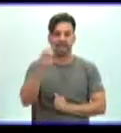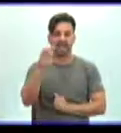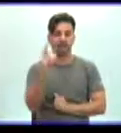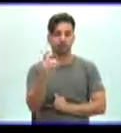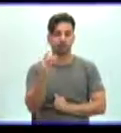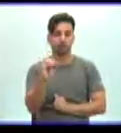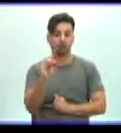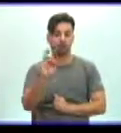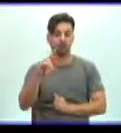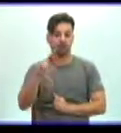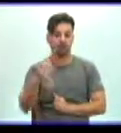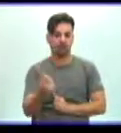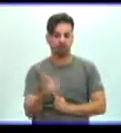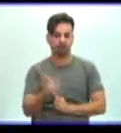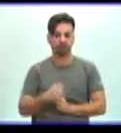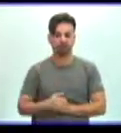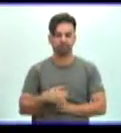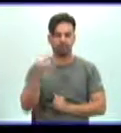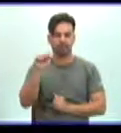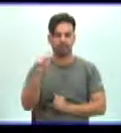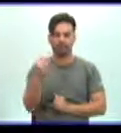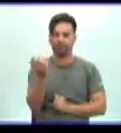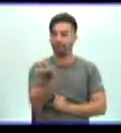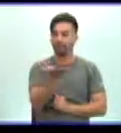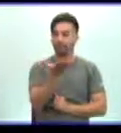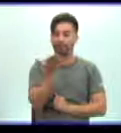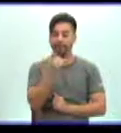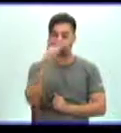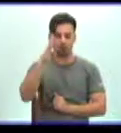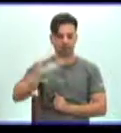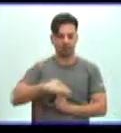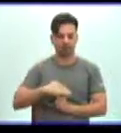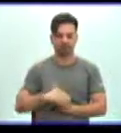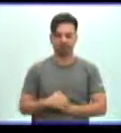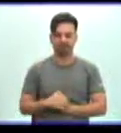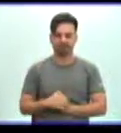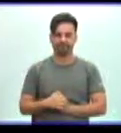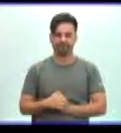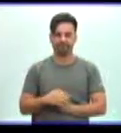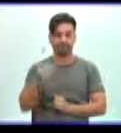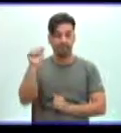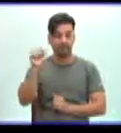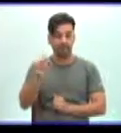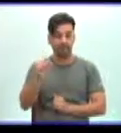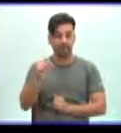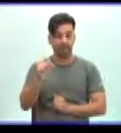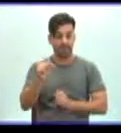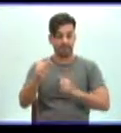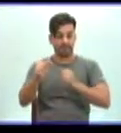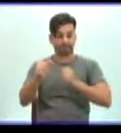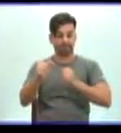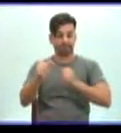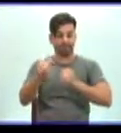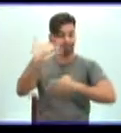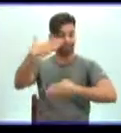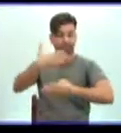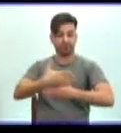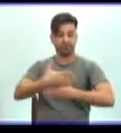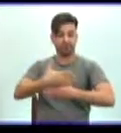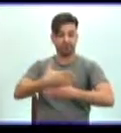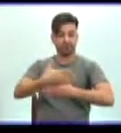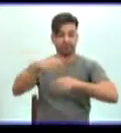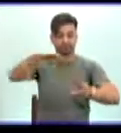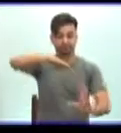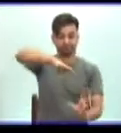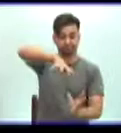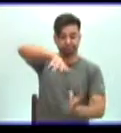es muy ligera y no hay aire. Está compuesta de hidrógeno y helio. Además, es la capa que limita con el espacio, siendo la primera línea de